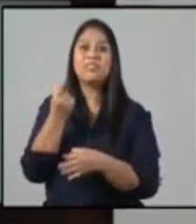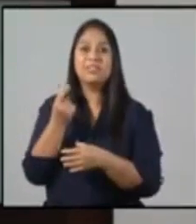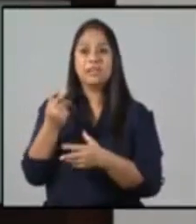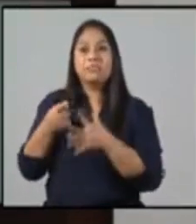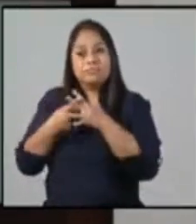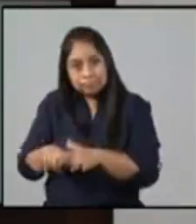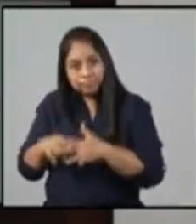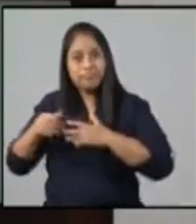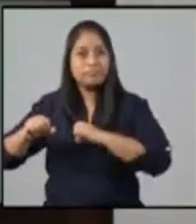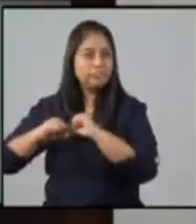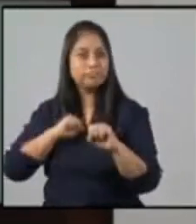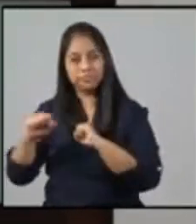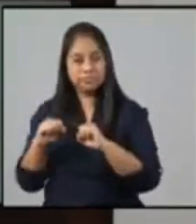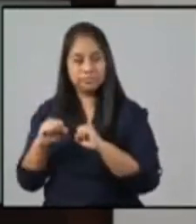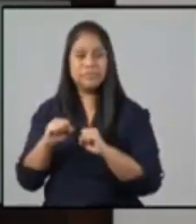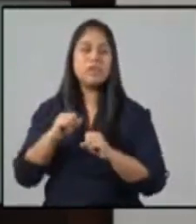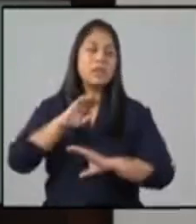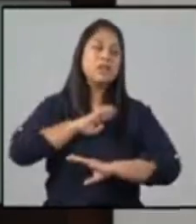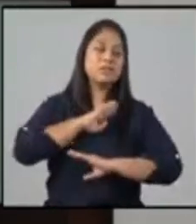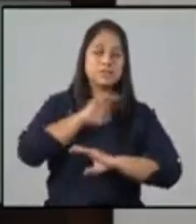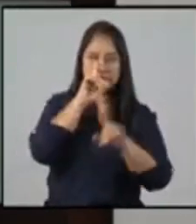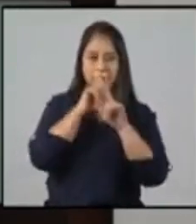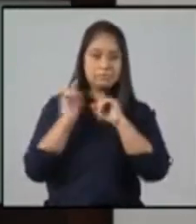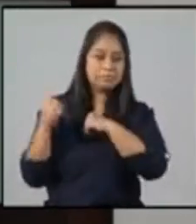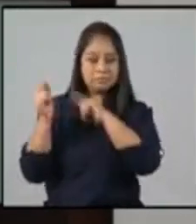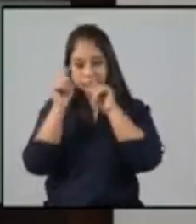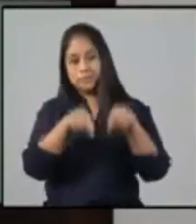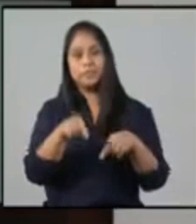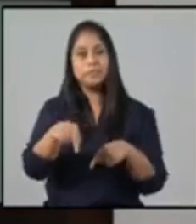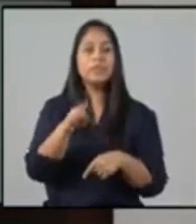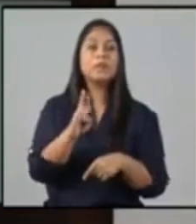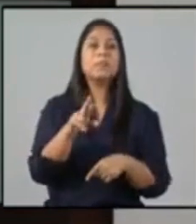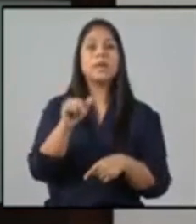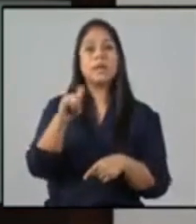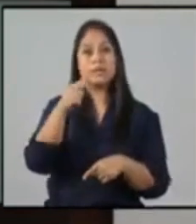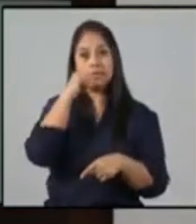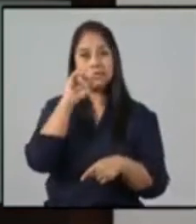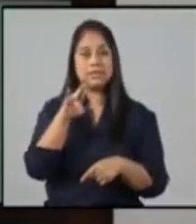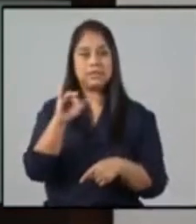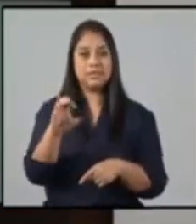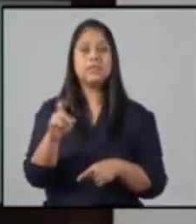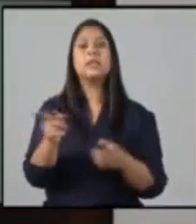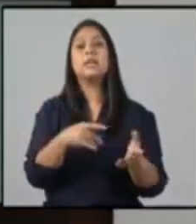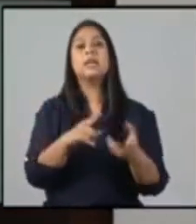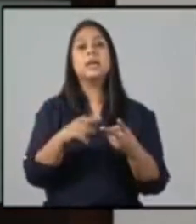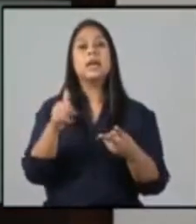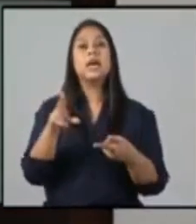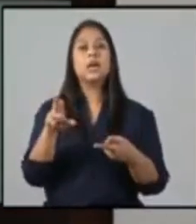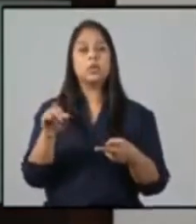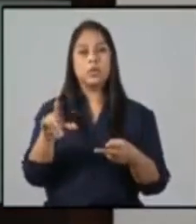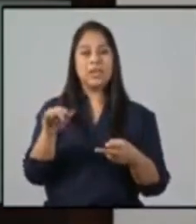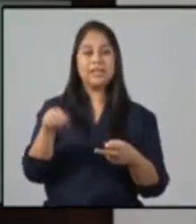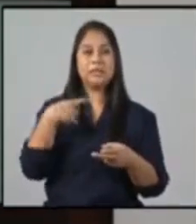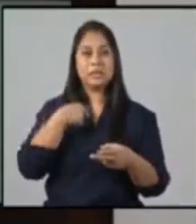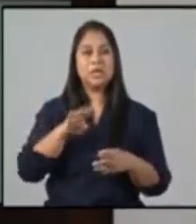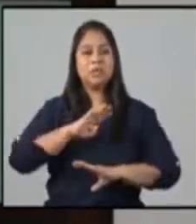La satisfacción, gracias también a los compañeros que aquí están representados por Beatrice y Caroline, la satisfacción después de